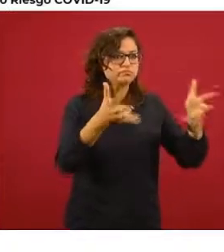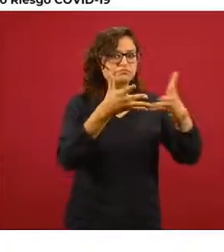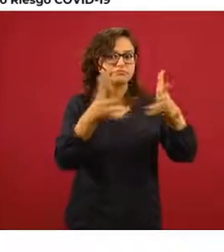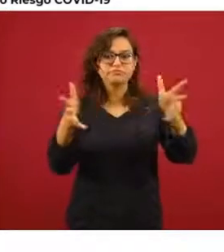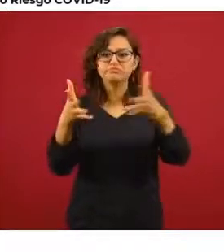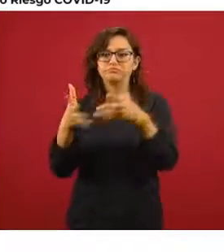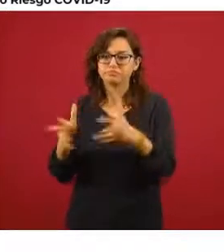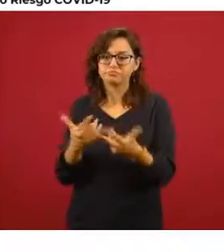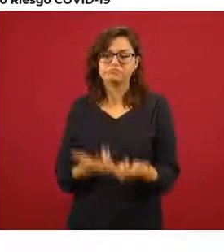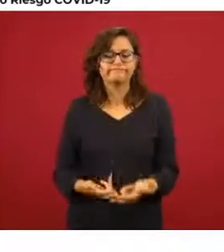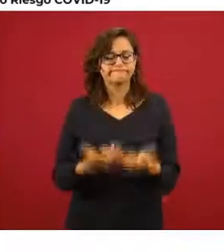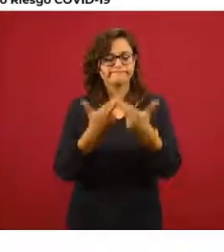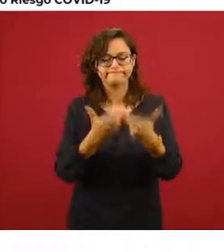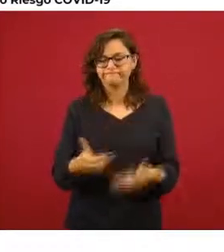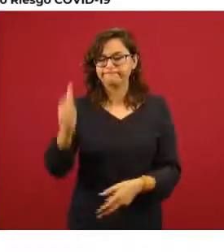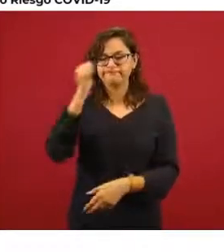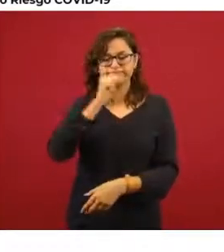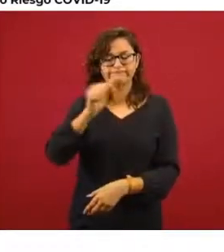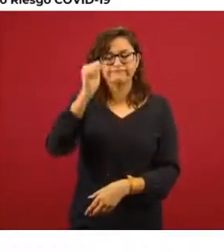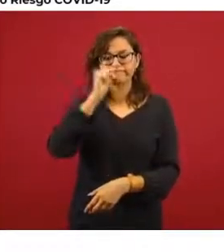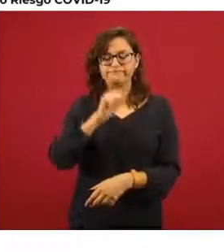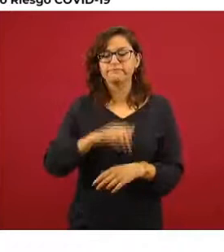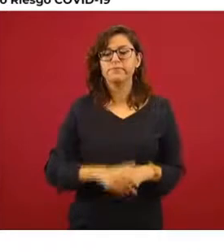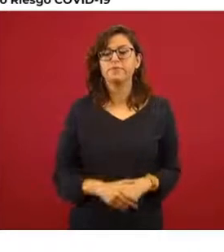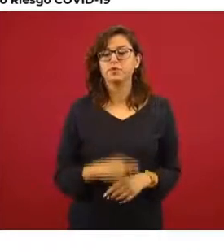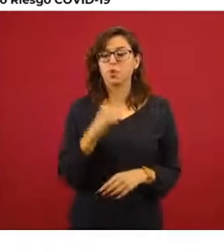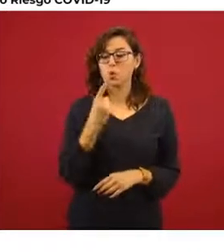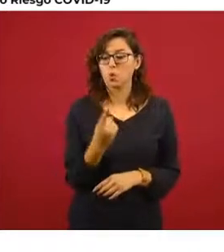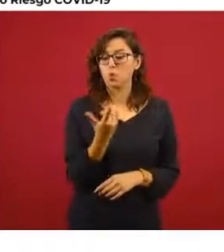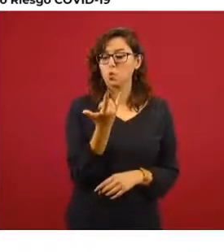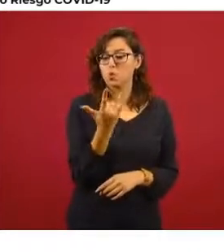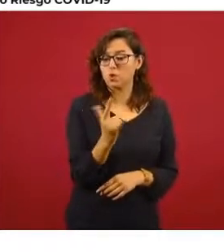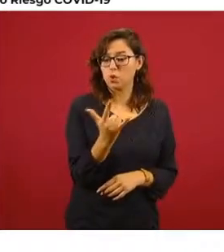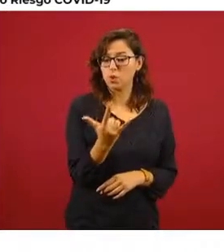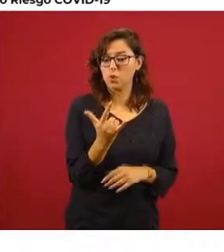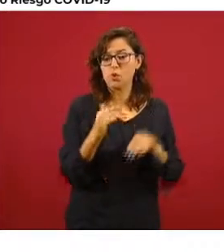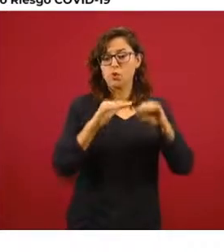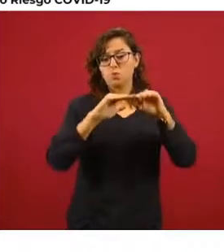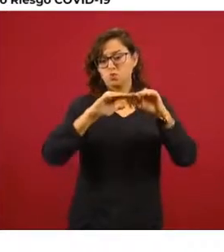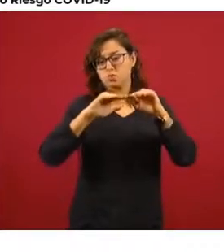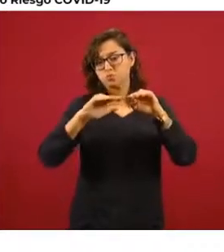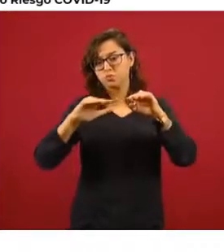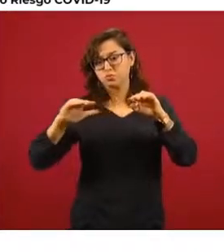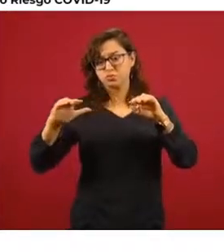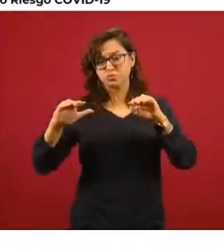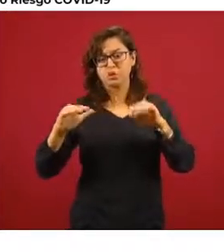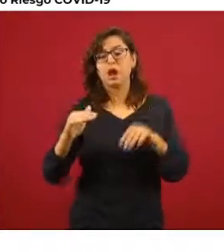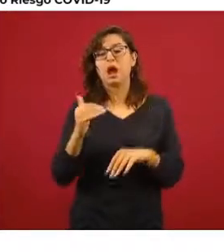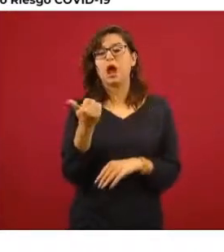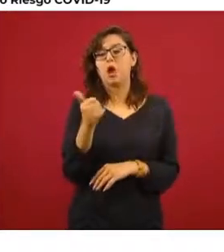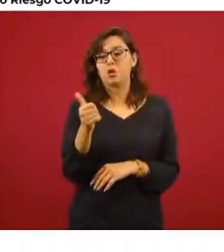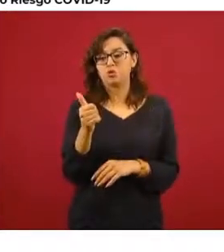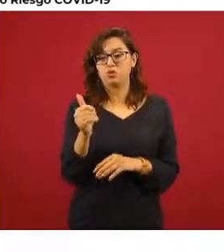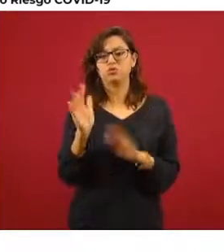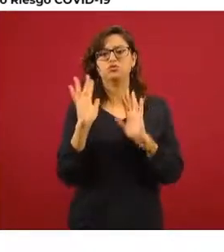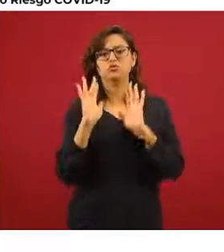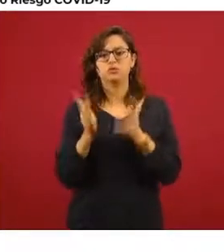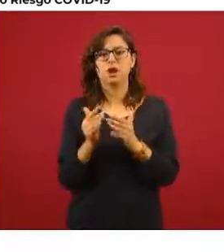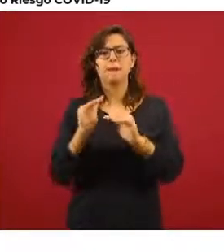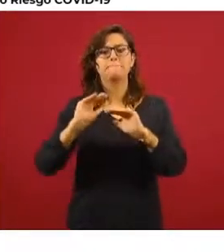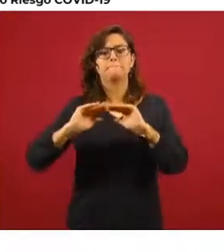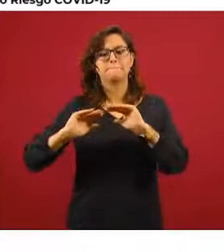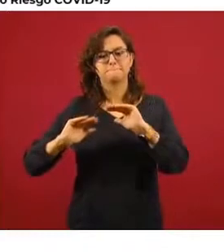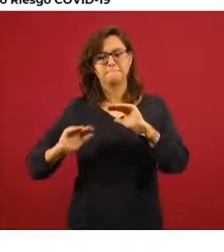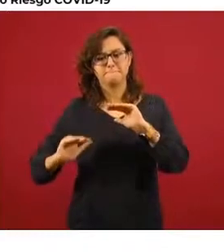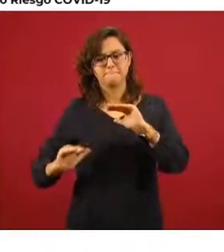cómoda disponibilidad. Desde 1 de julio entraron en una meseta en la ocupación hospitalaria y desde 1 de agosto desciende el número